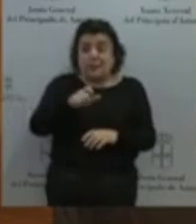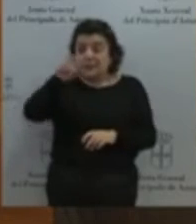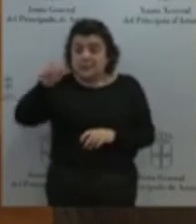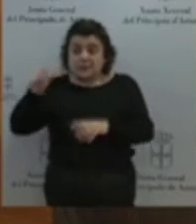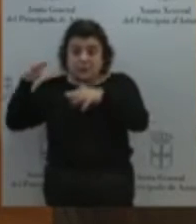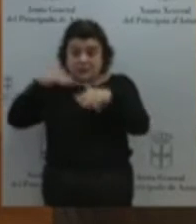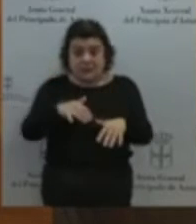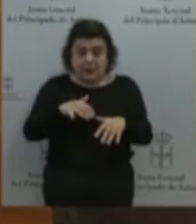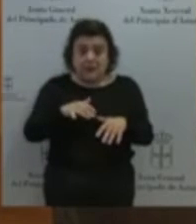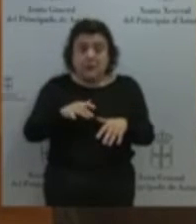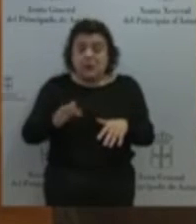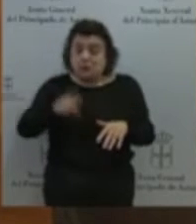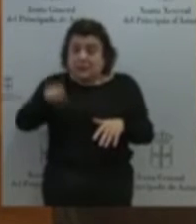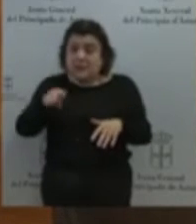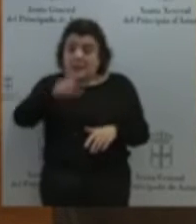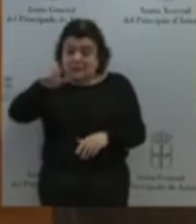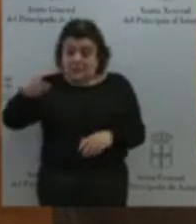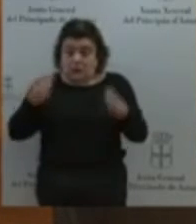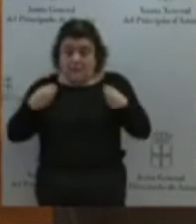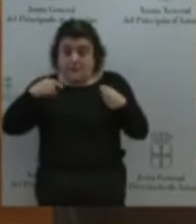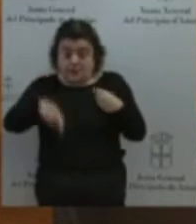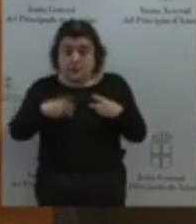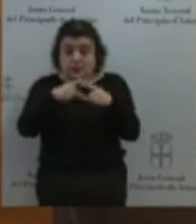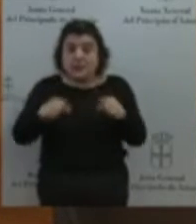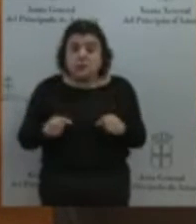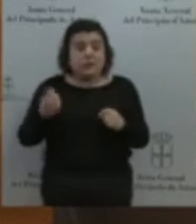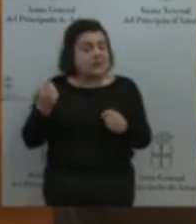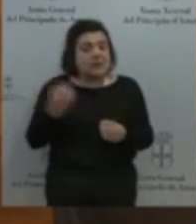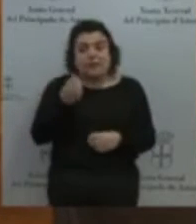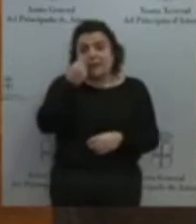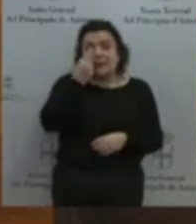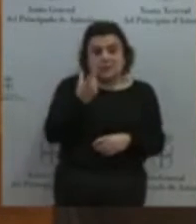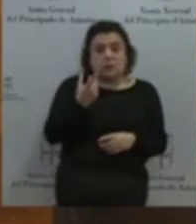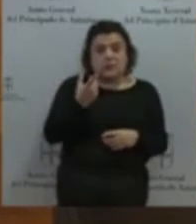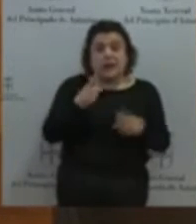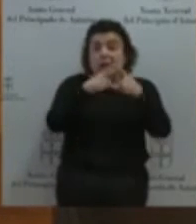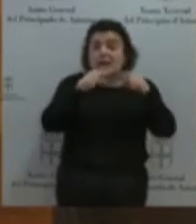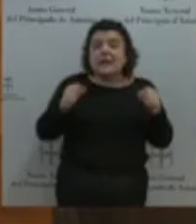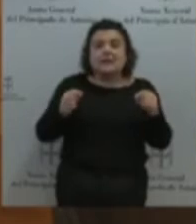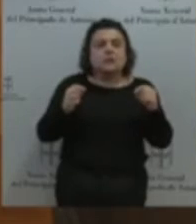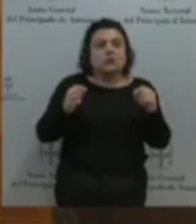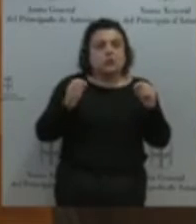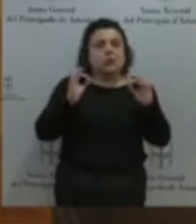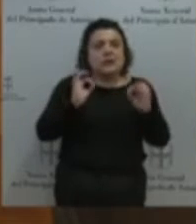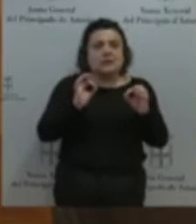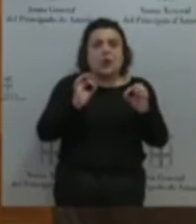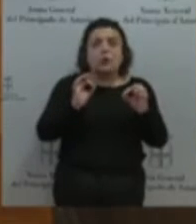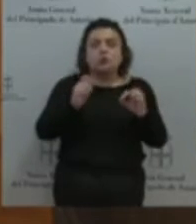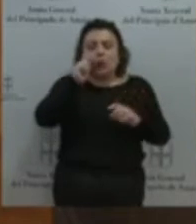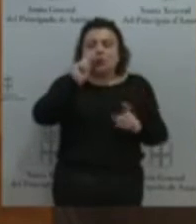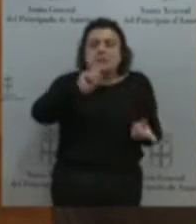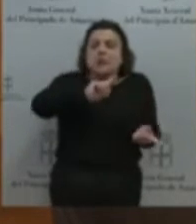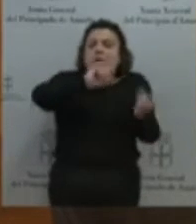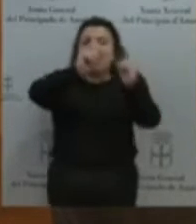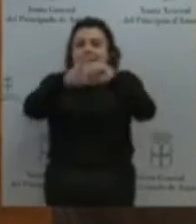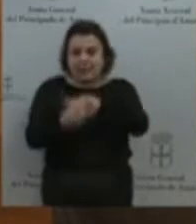que seguramente Asturias va a entrar en los raíles de cierta desestacionalización a la hora del turismo y, por qué no decirlo, también del